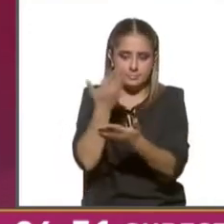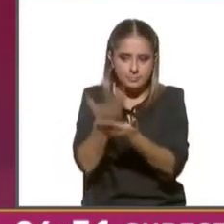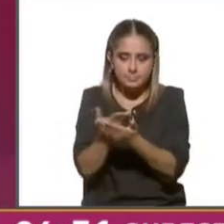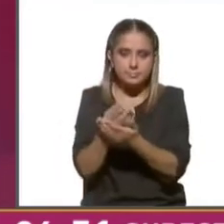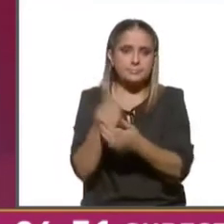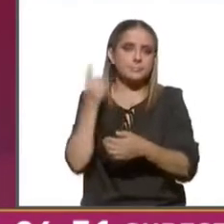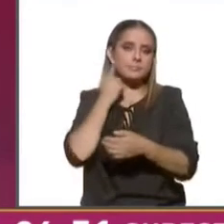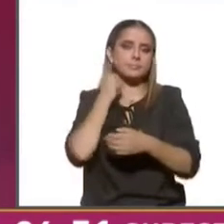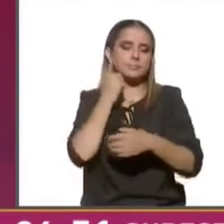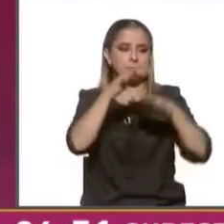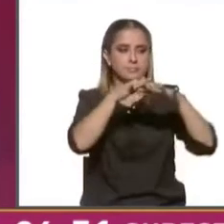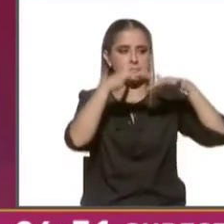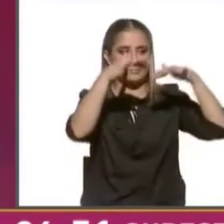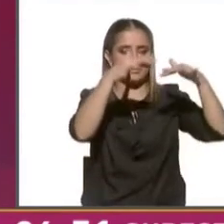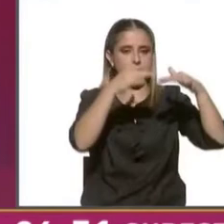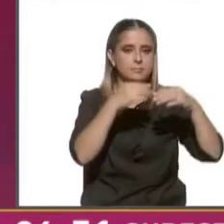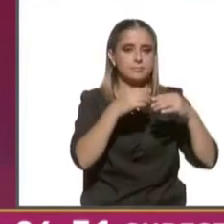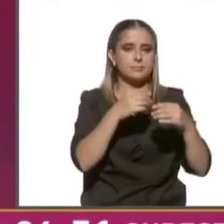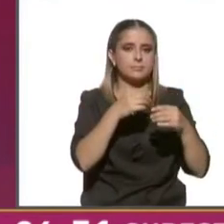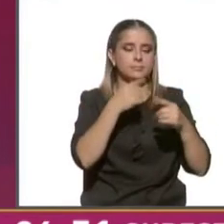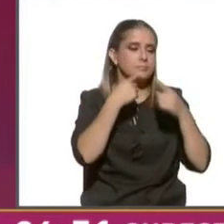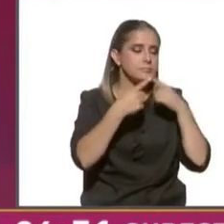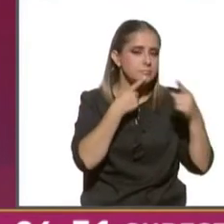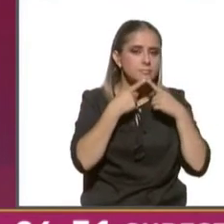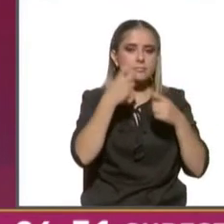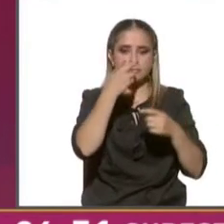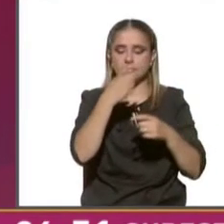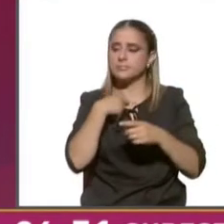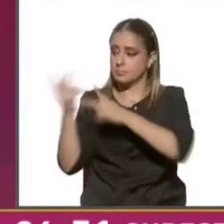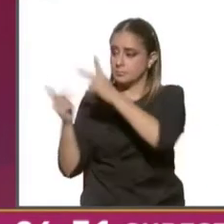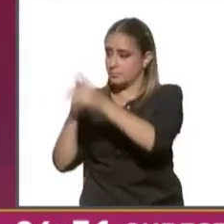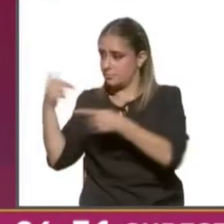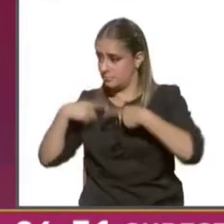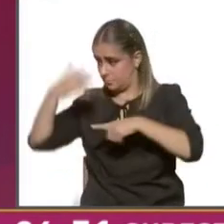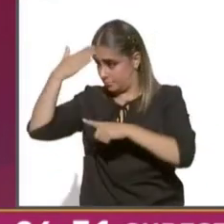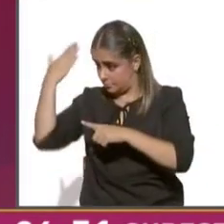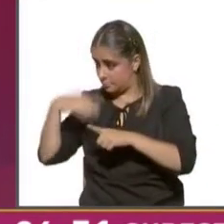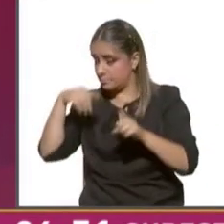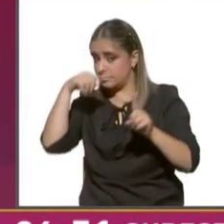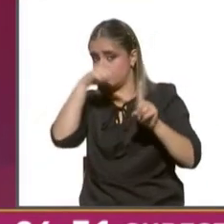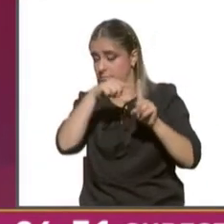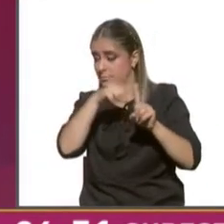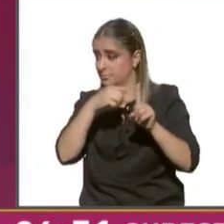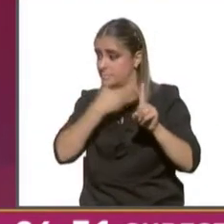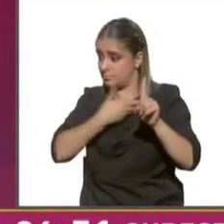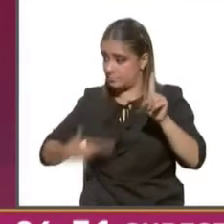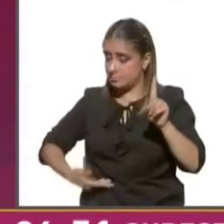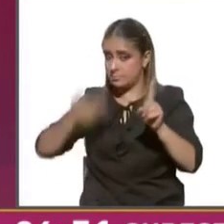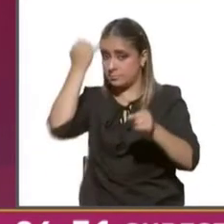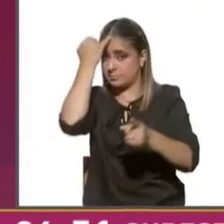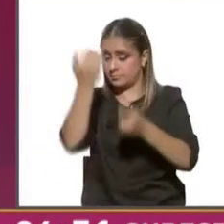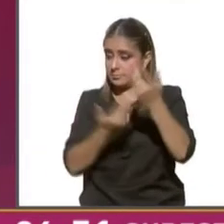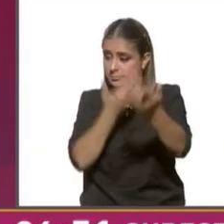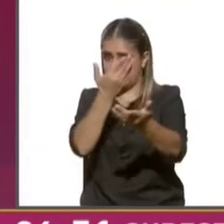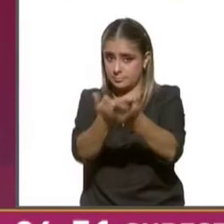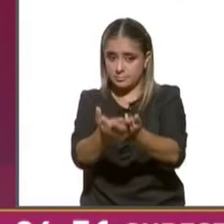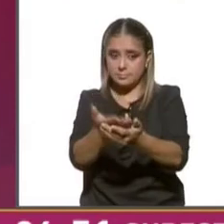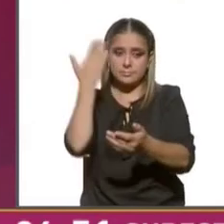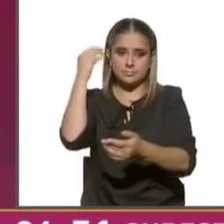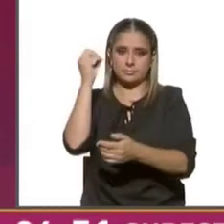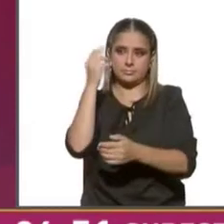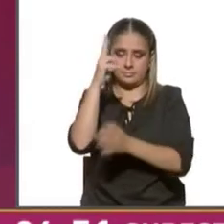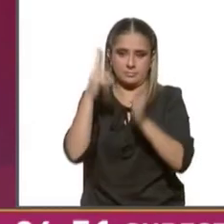Congreso, preguntamos sobre los niveles de conocimiento, primero de la iniciativa del presidente en octubre del